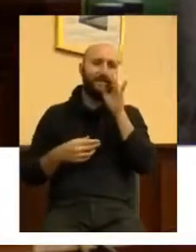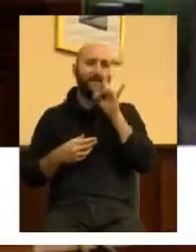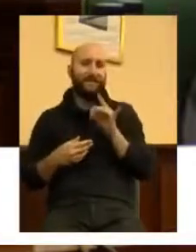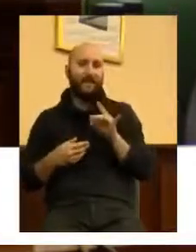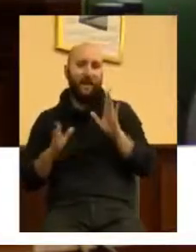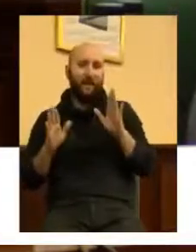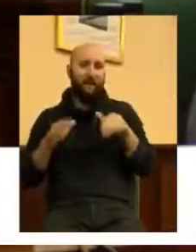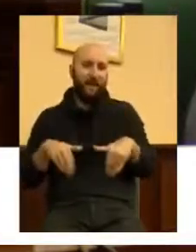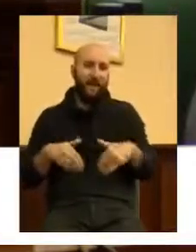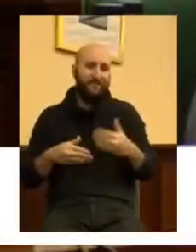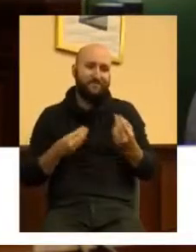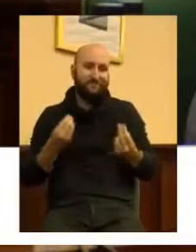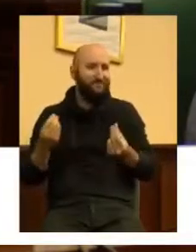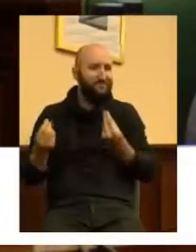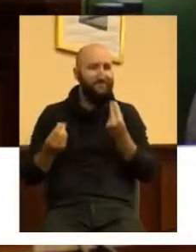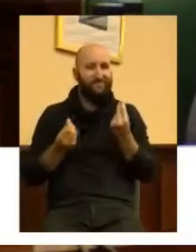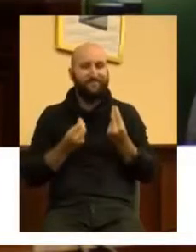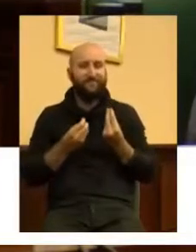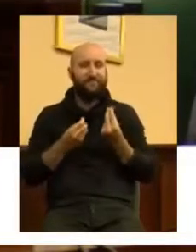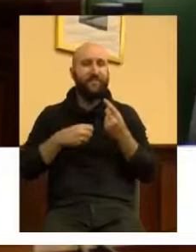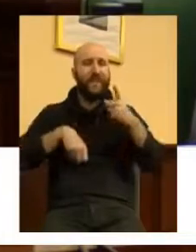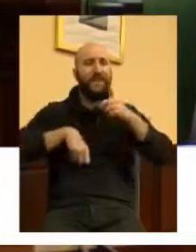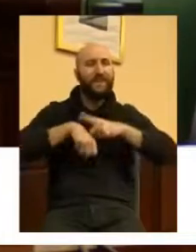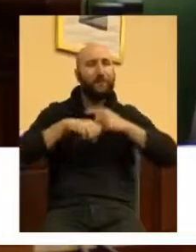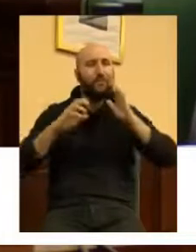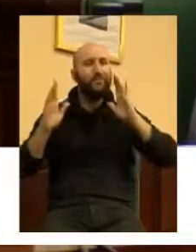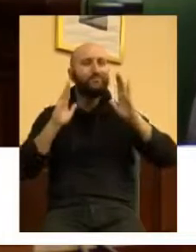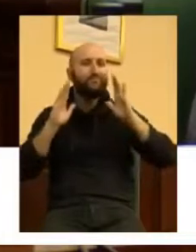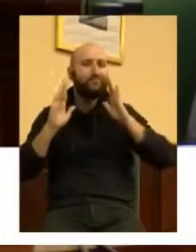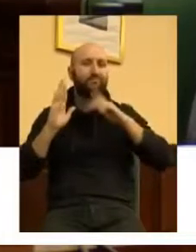no toca, que tampoco establece un tiempo,